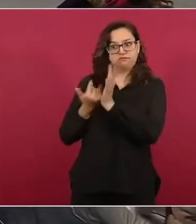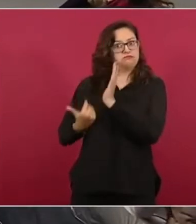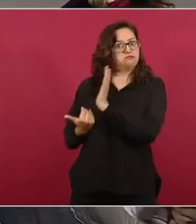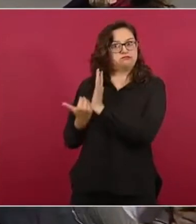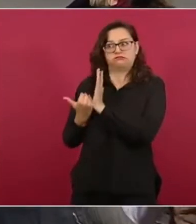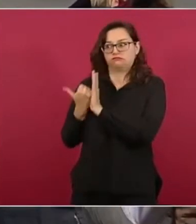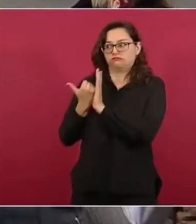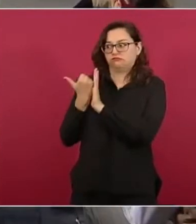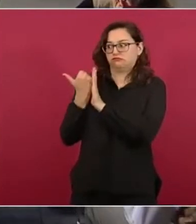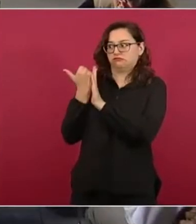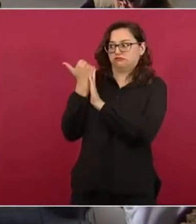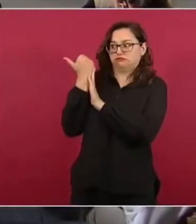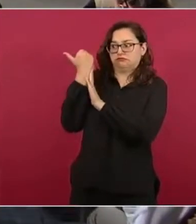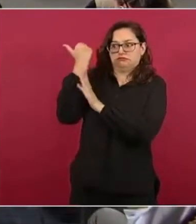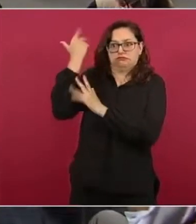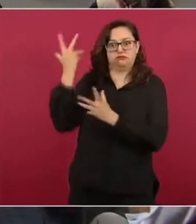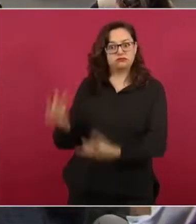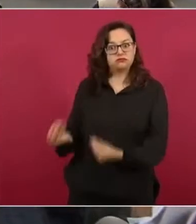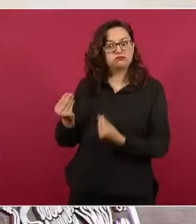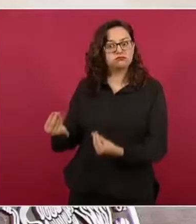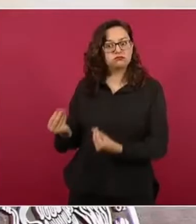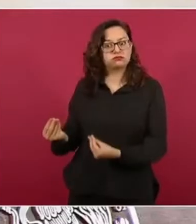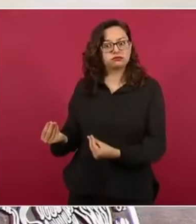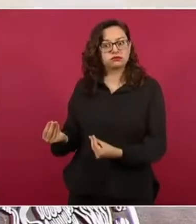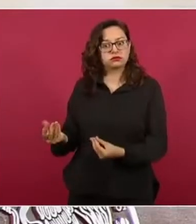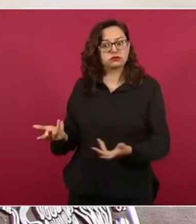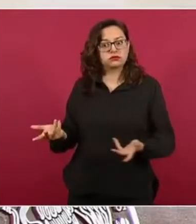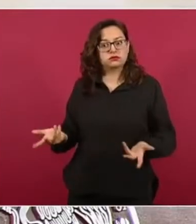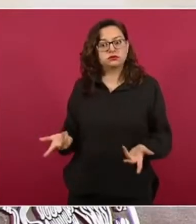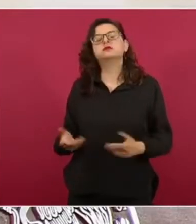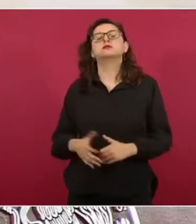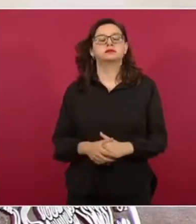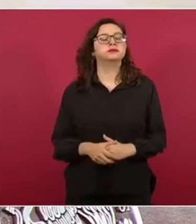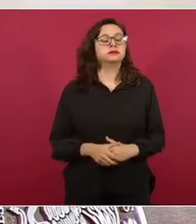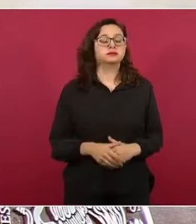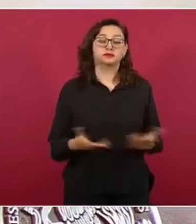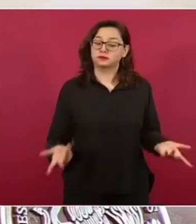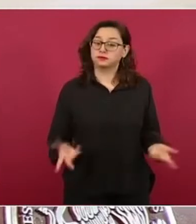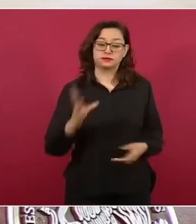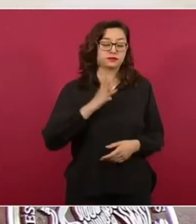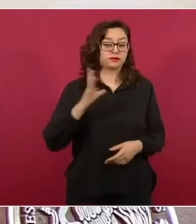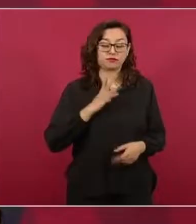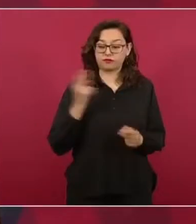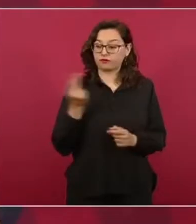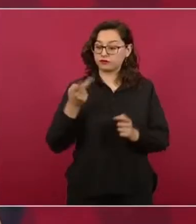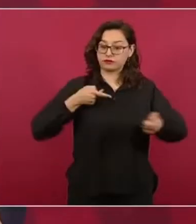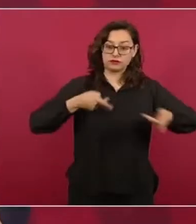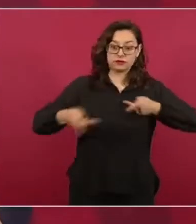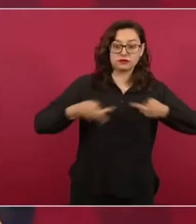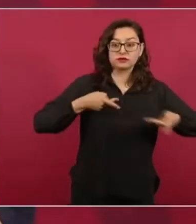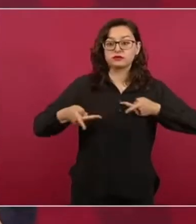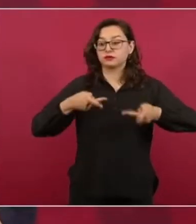atendiendo, por eso mi gira para lo de los alimentos, porque es donde más nos